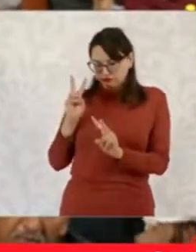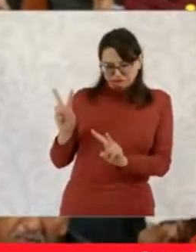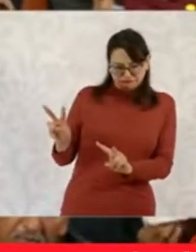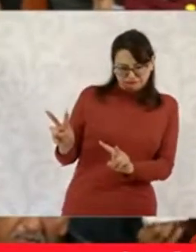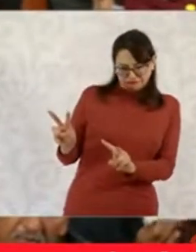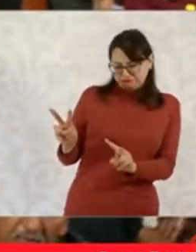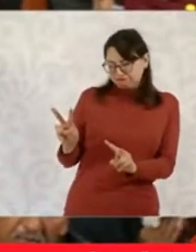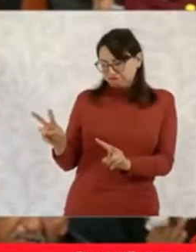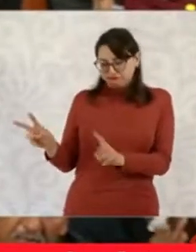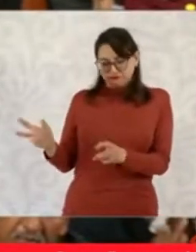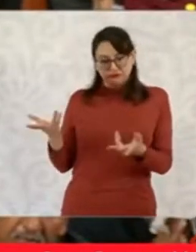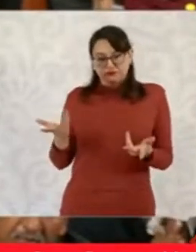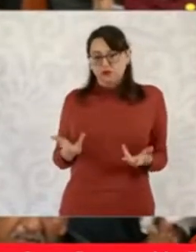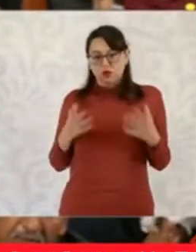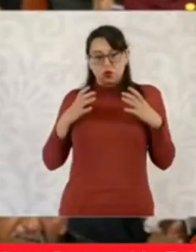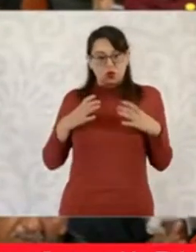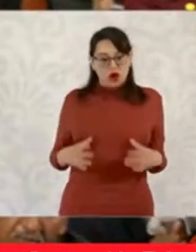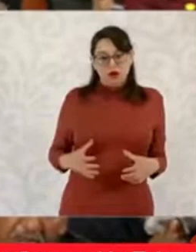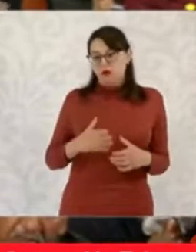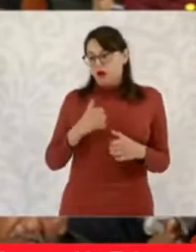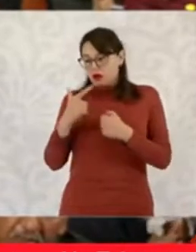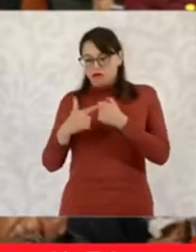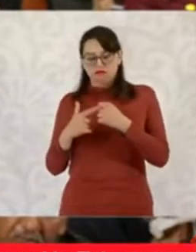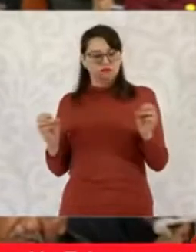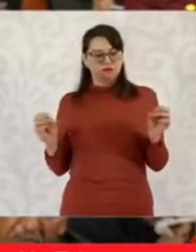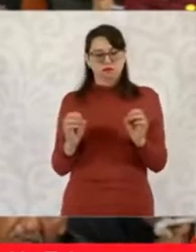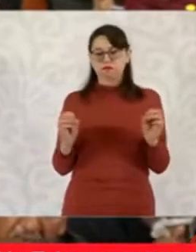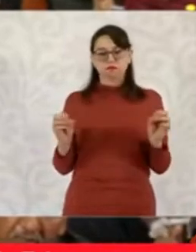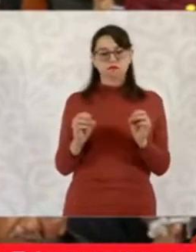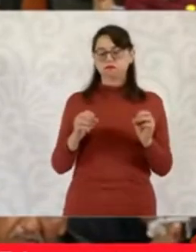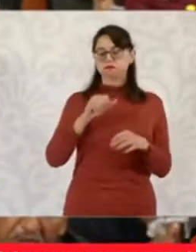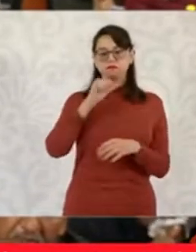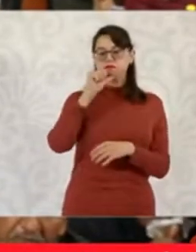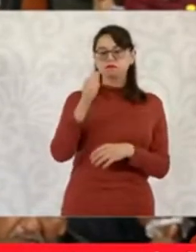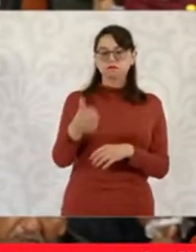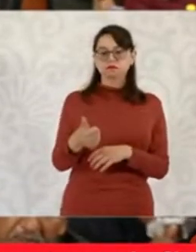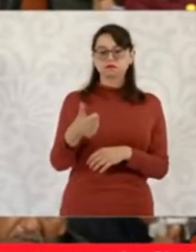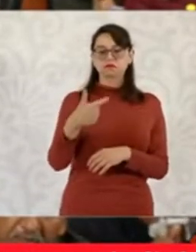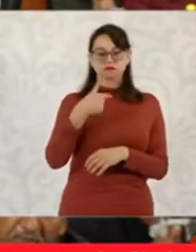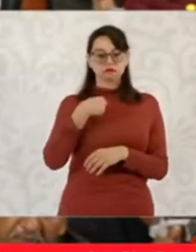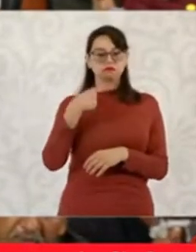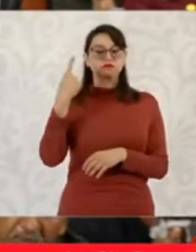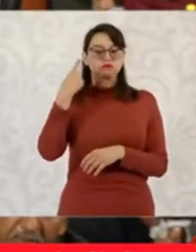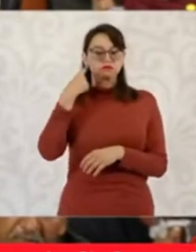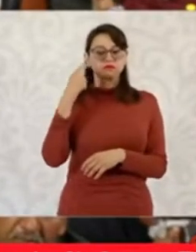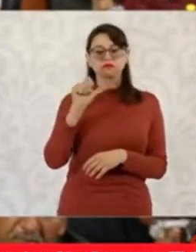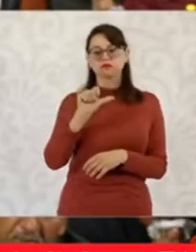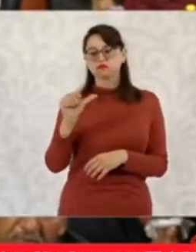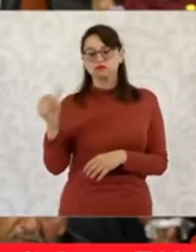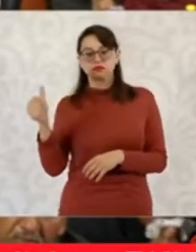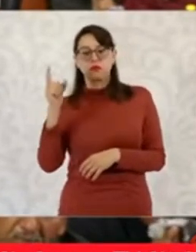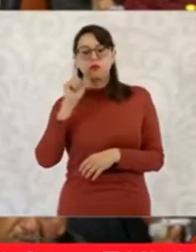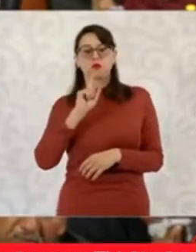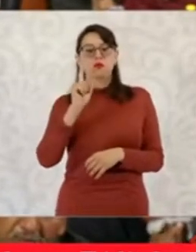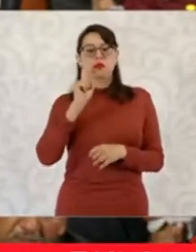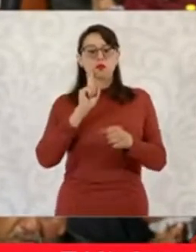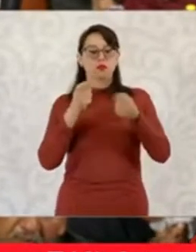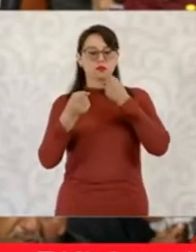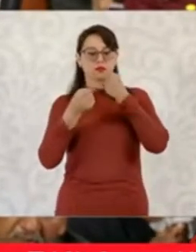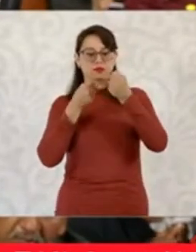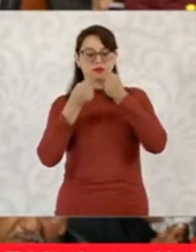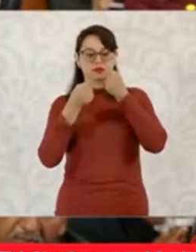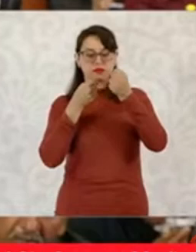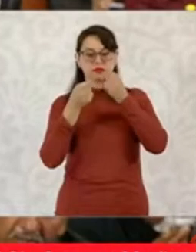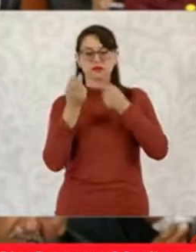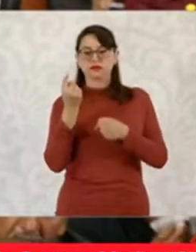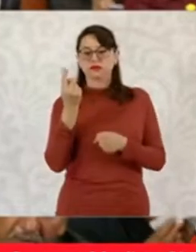ve, algo ahí. Yo llegué a escuchar el comentario de una conductora o una reportera de